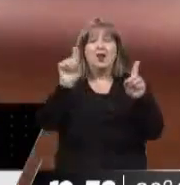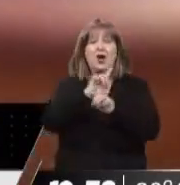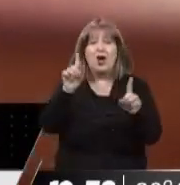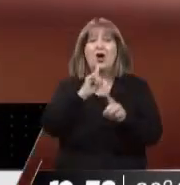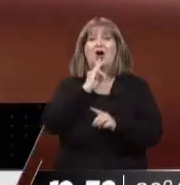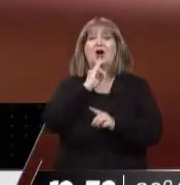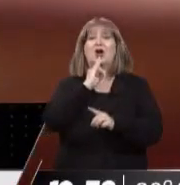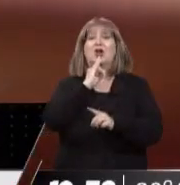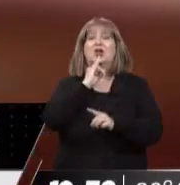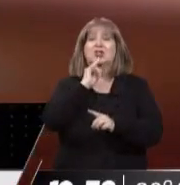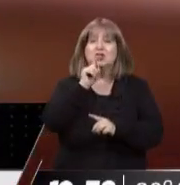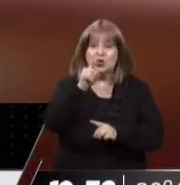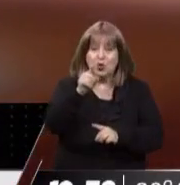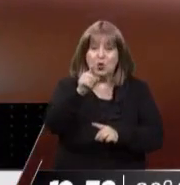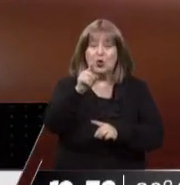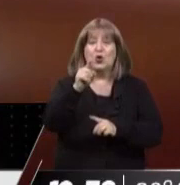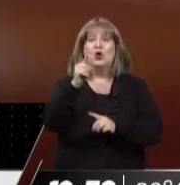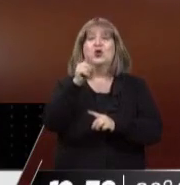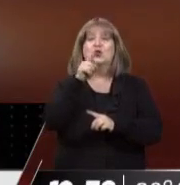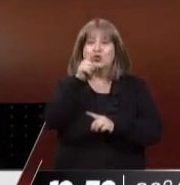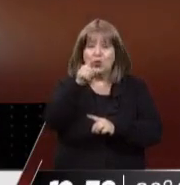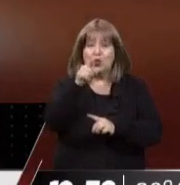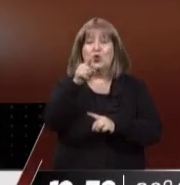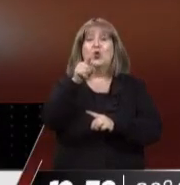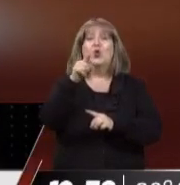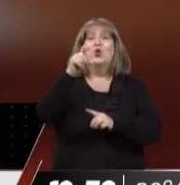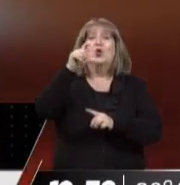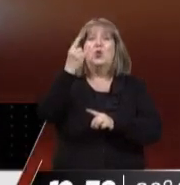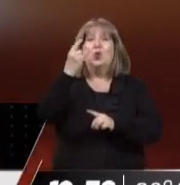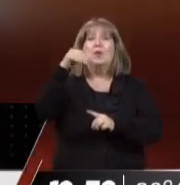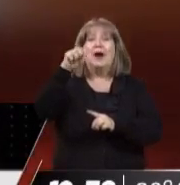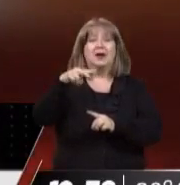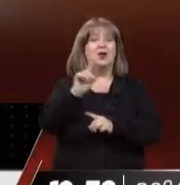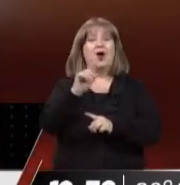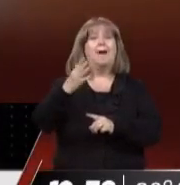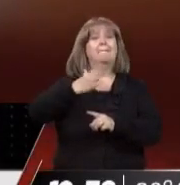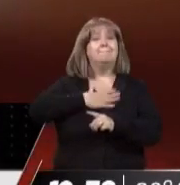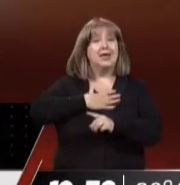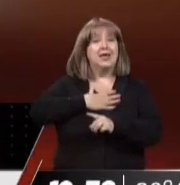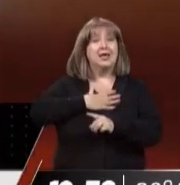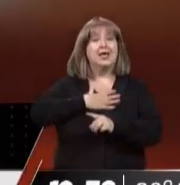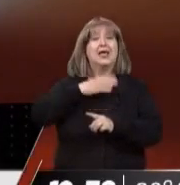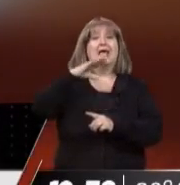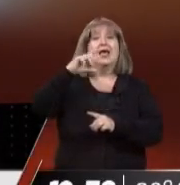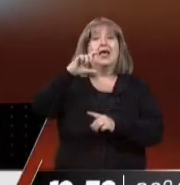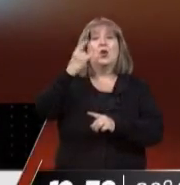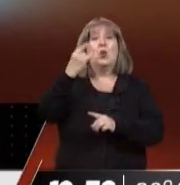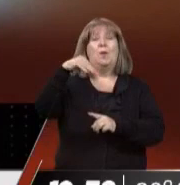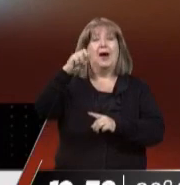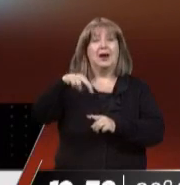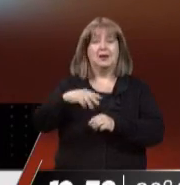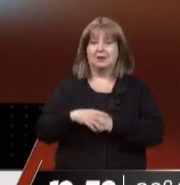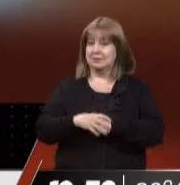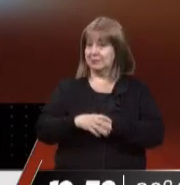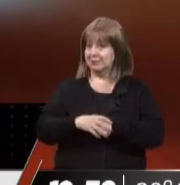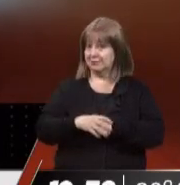¿Cómo Tucumán le explico? Bien, hasta ahí da. Después ya se repite un poquito de esto, pero no había forma de hacerlo entender. Claro, la ah, no,